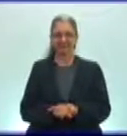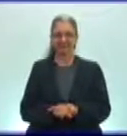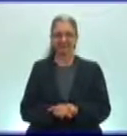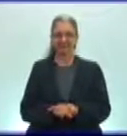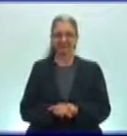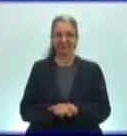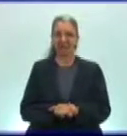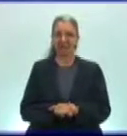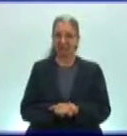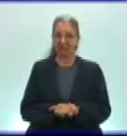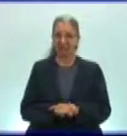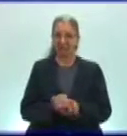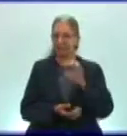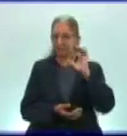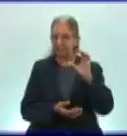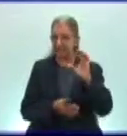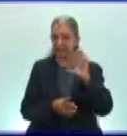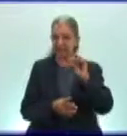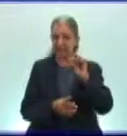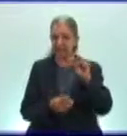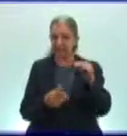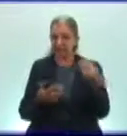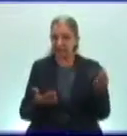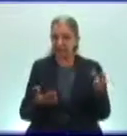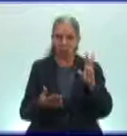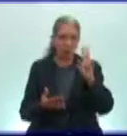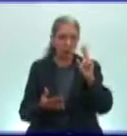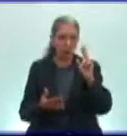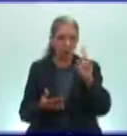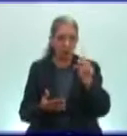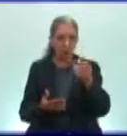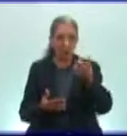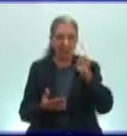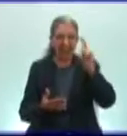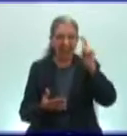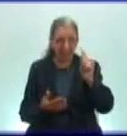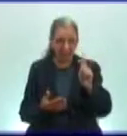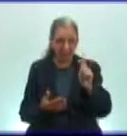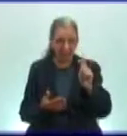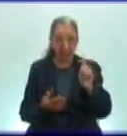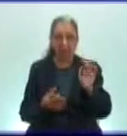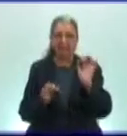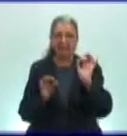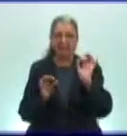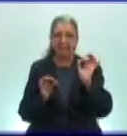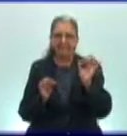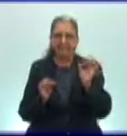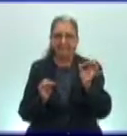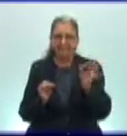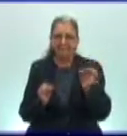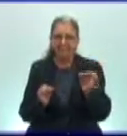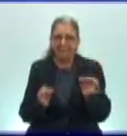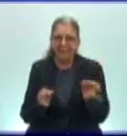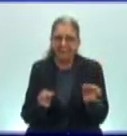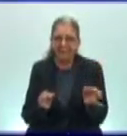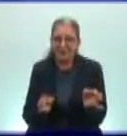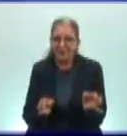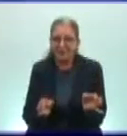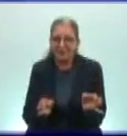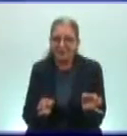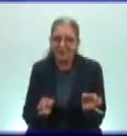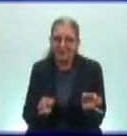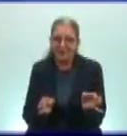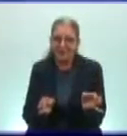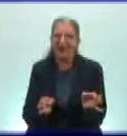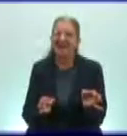En el inciso C nos preguntan cuál es su número atómico. Ya sabemos que el número atómico coincide también con la cantidad